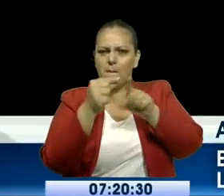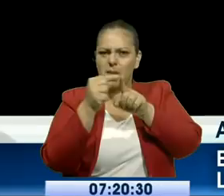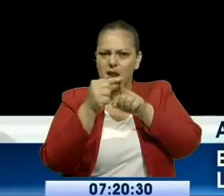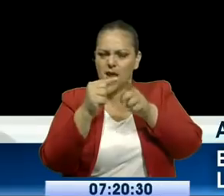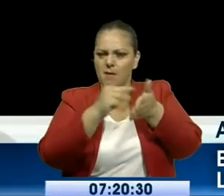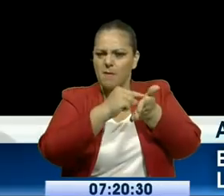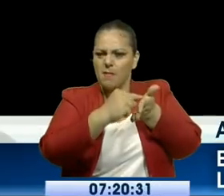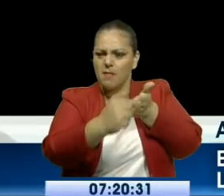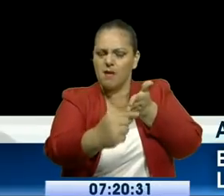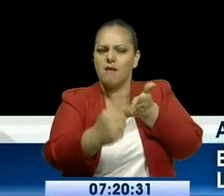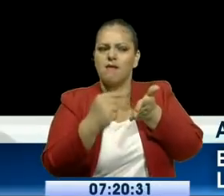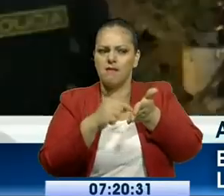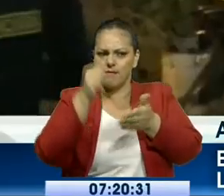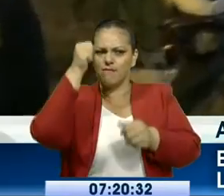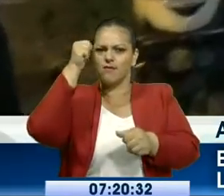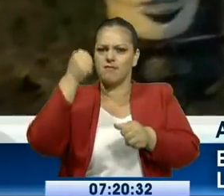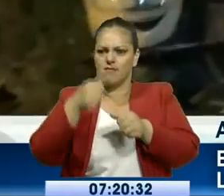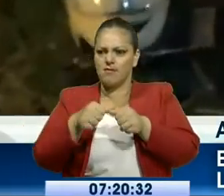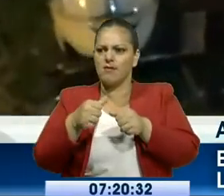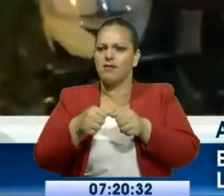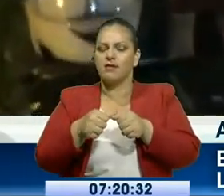embargo, permanece.